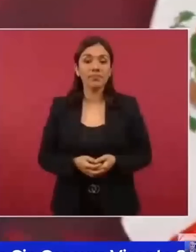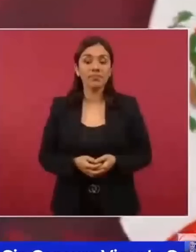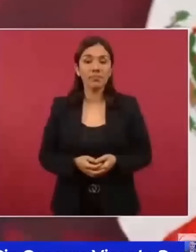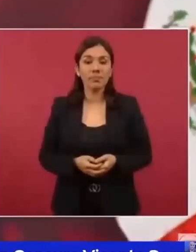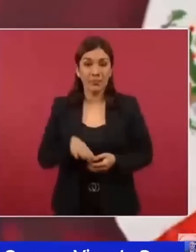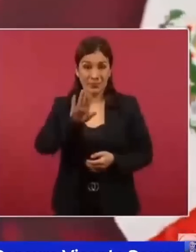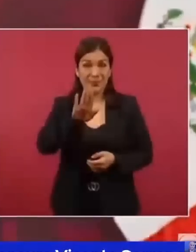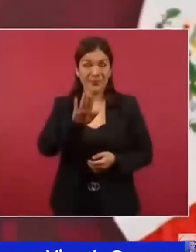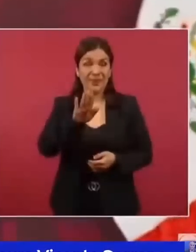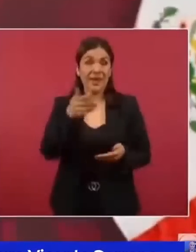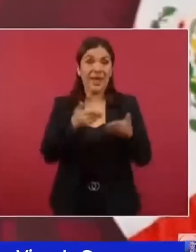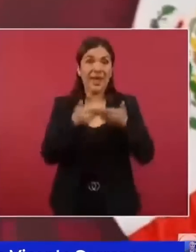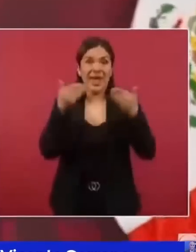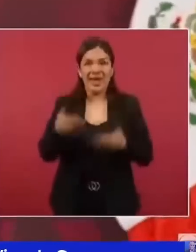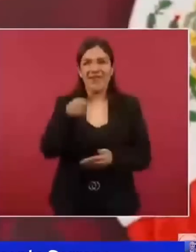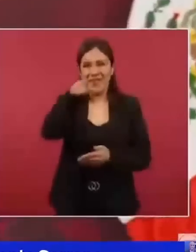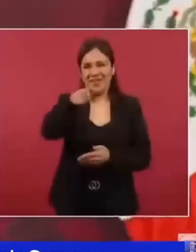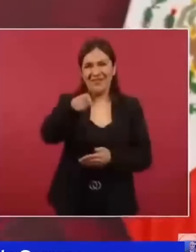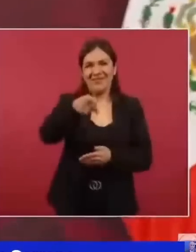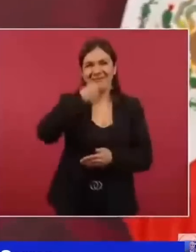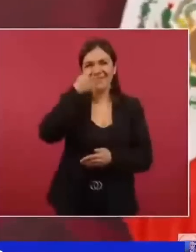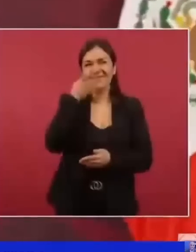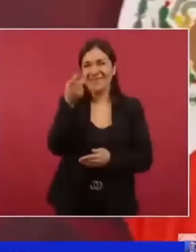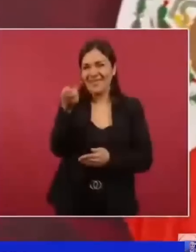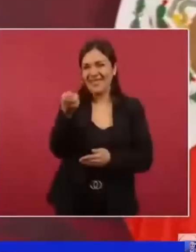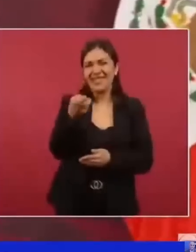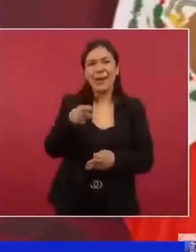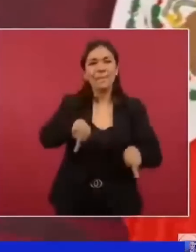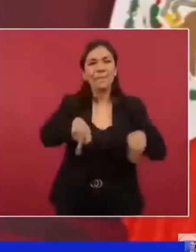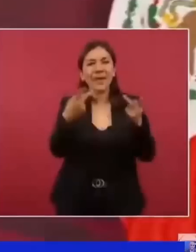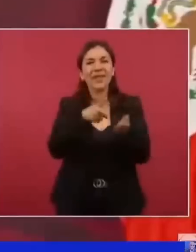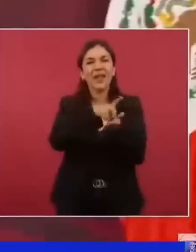Y ahora que están hablando de estos medicamentos